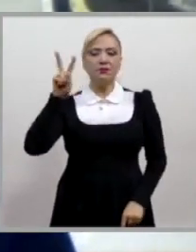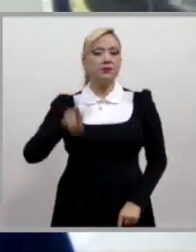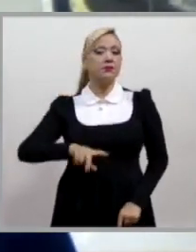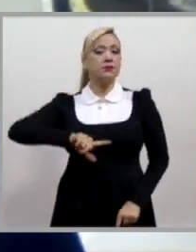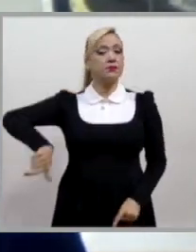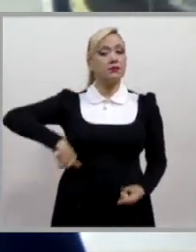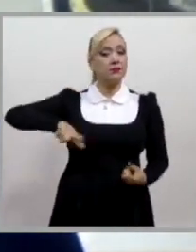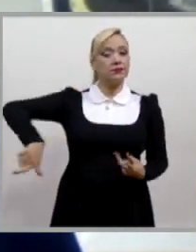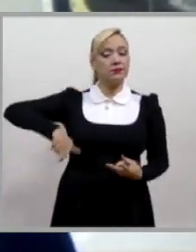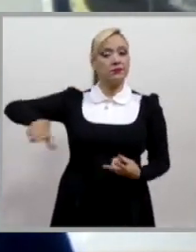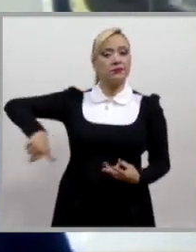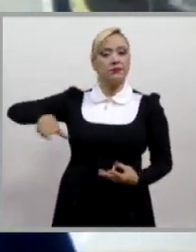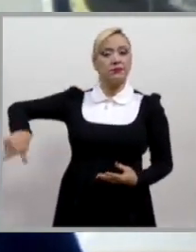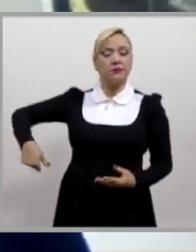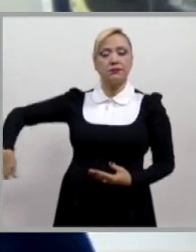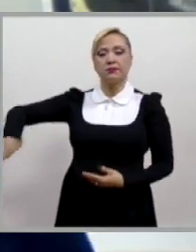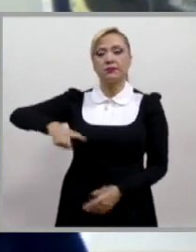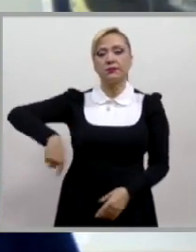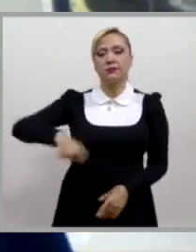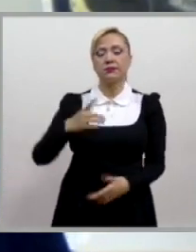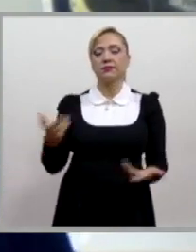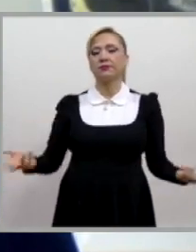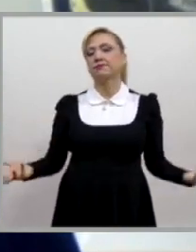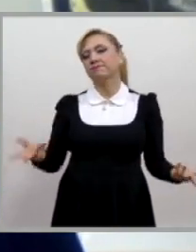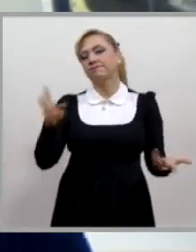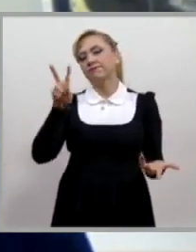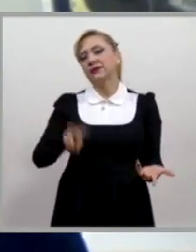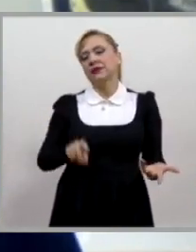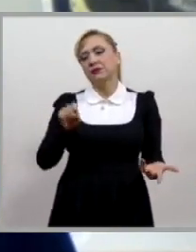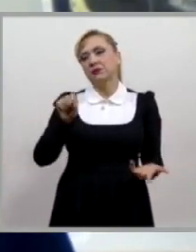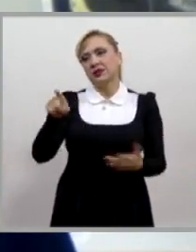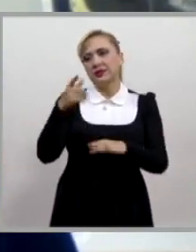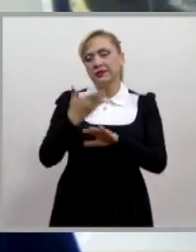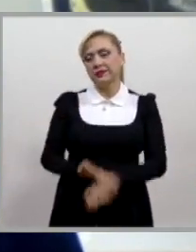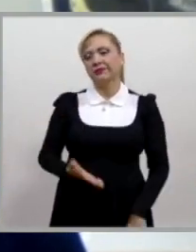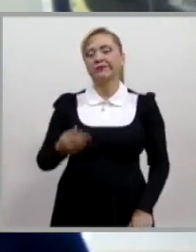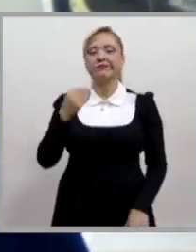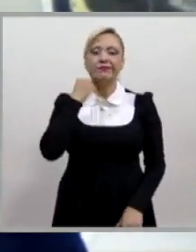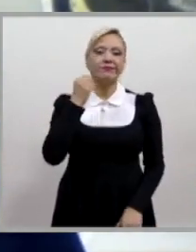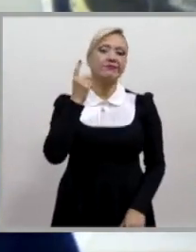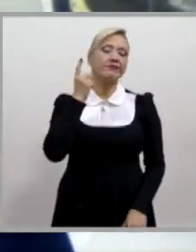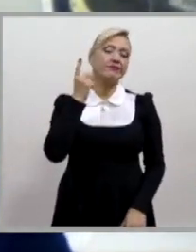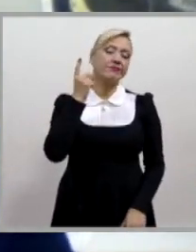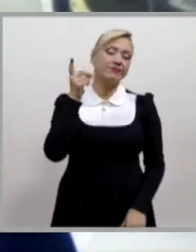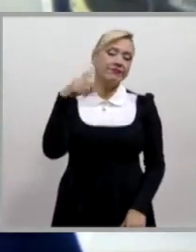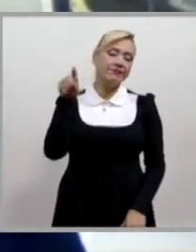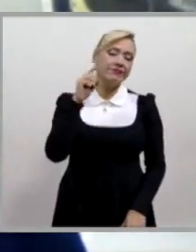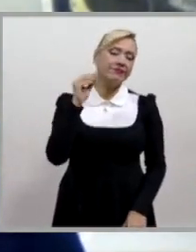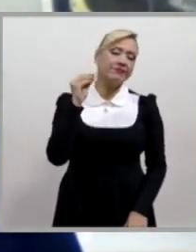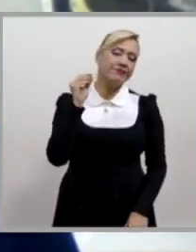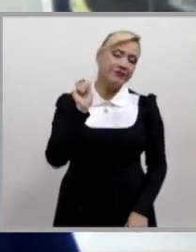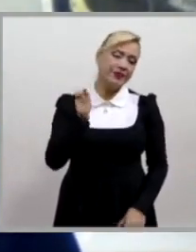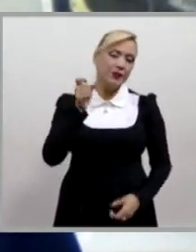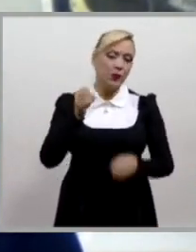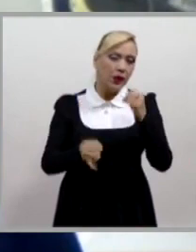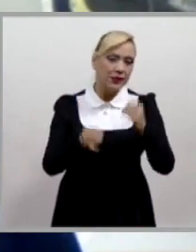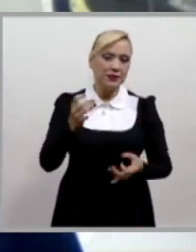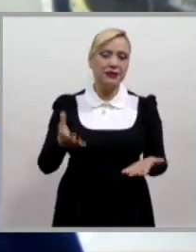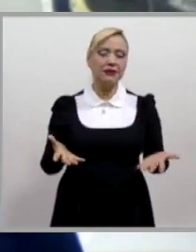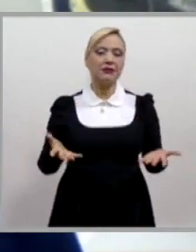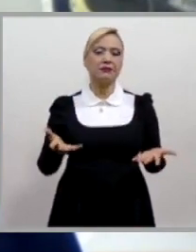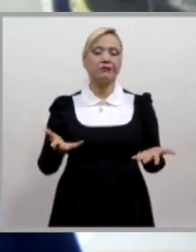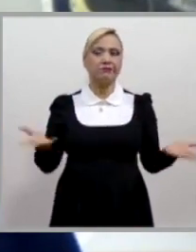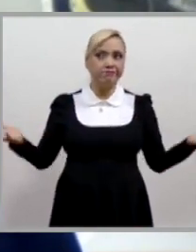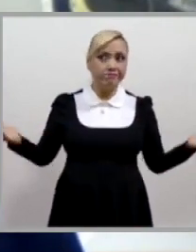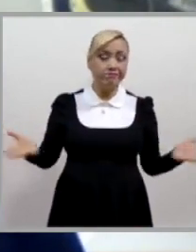por parte del gremio y eso creo que también hay que reconocerlo. Y en el caso, digamos, como más de la agenda, me parece que también estamos en un